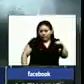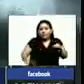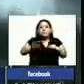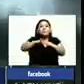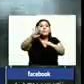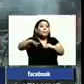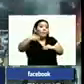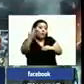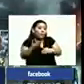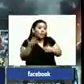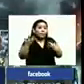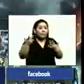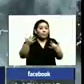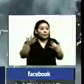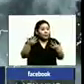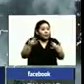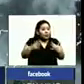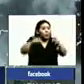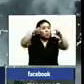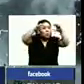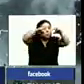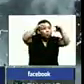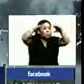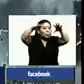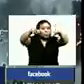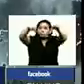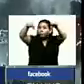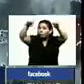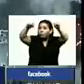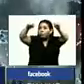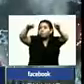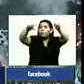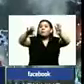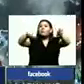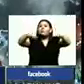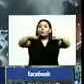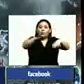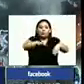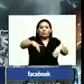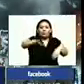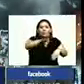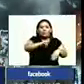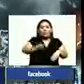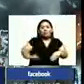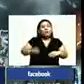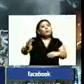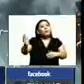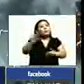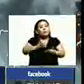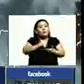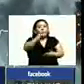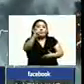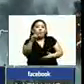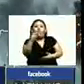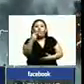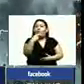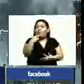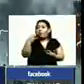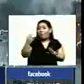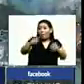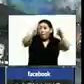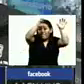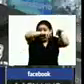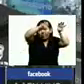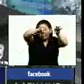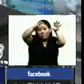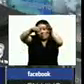resto de la semana Esperamos que la condición De lluvia disminuya Un poco Sobre la región Y hasta el día Jueves o viernes Que esperamos Otra onda tropical Va